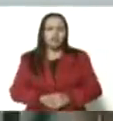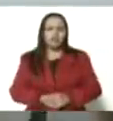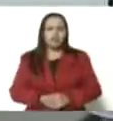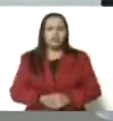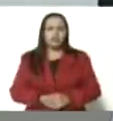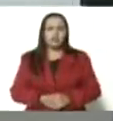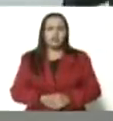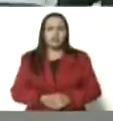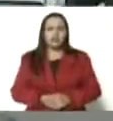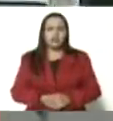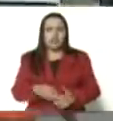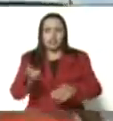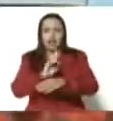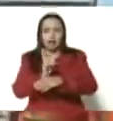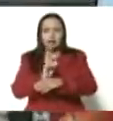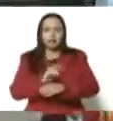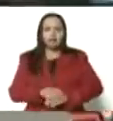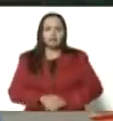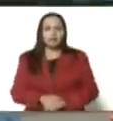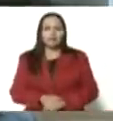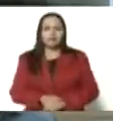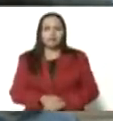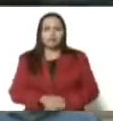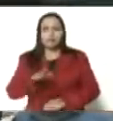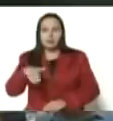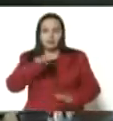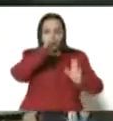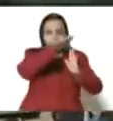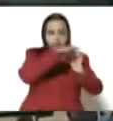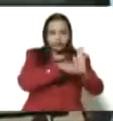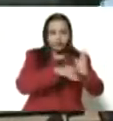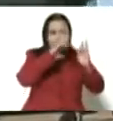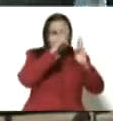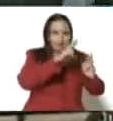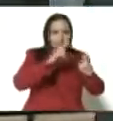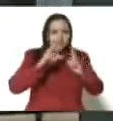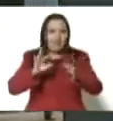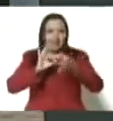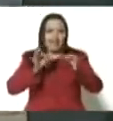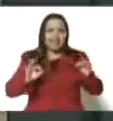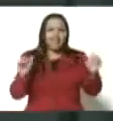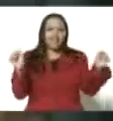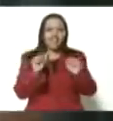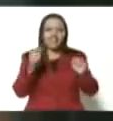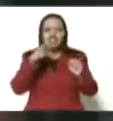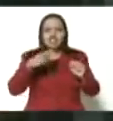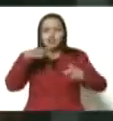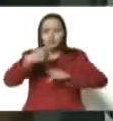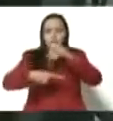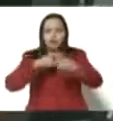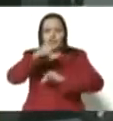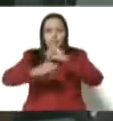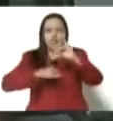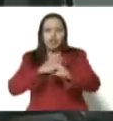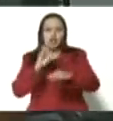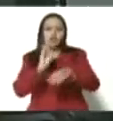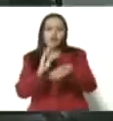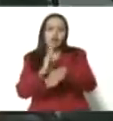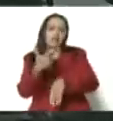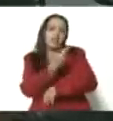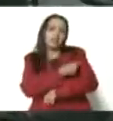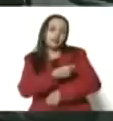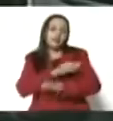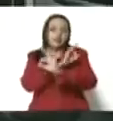de manera muy rápida para mantener y respetar la cadena de frío según los protocolos internacionales y también todos